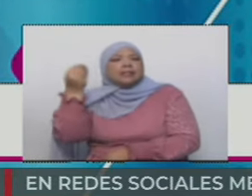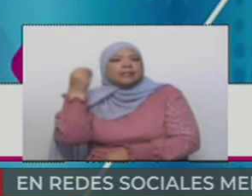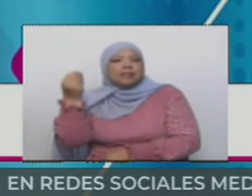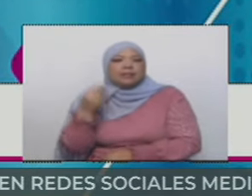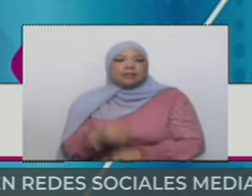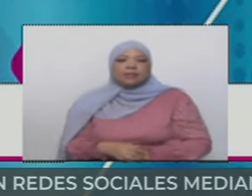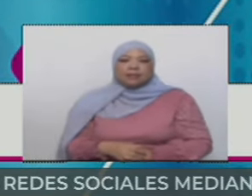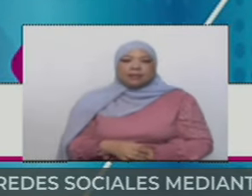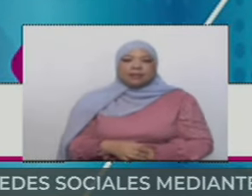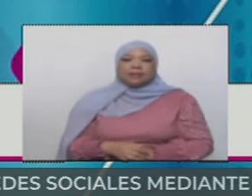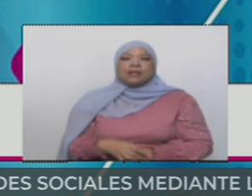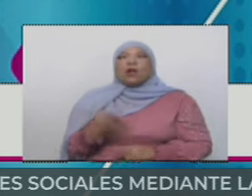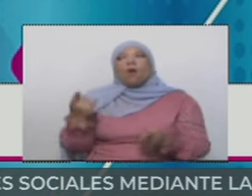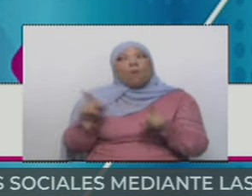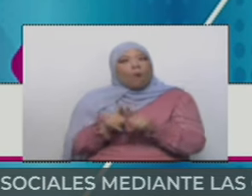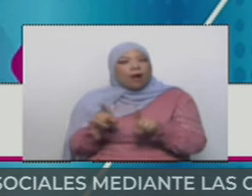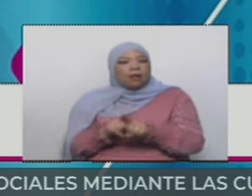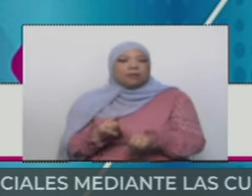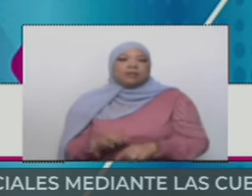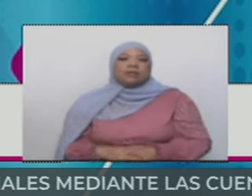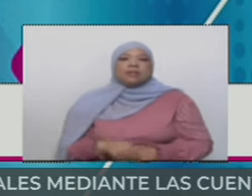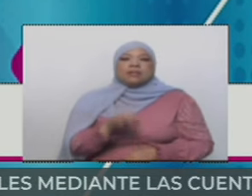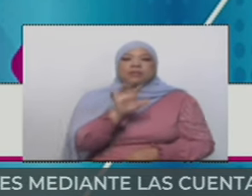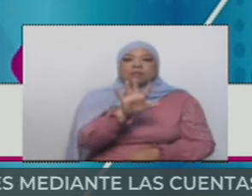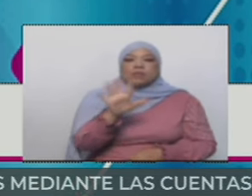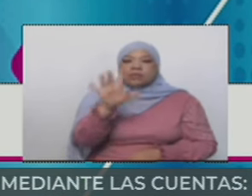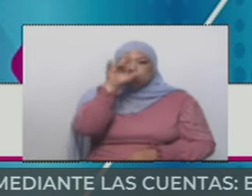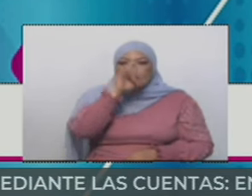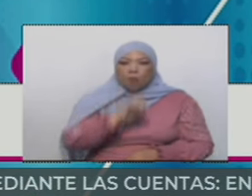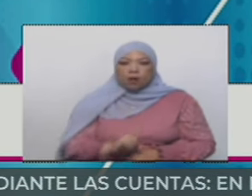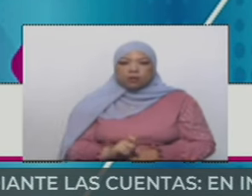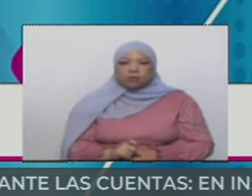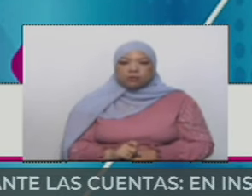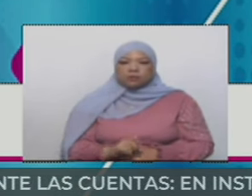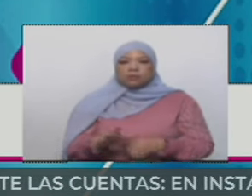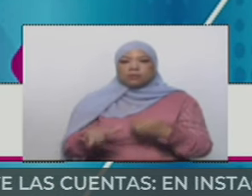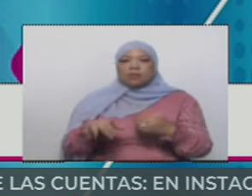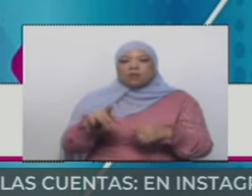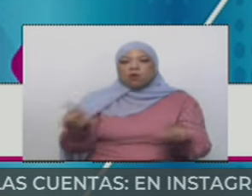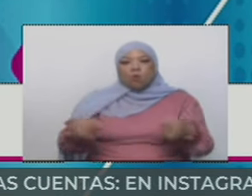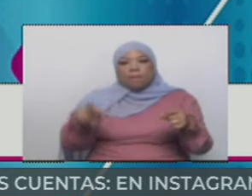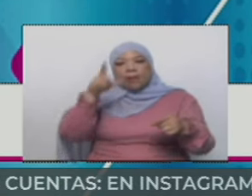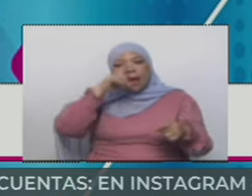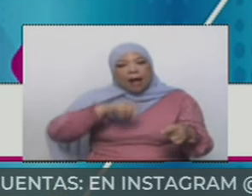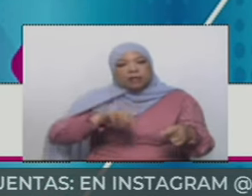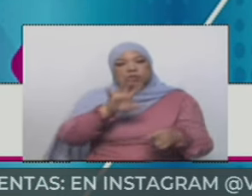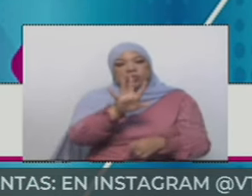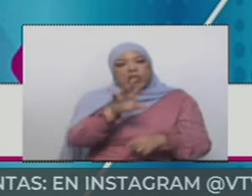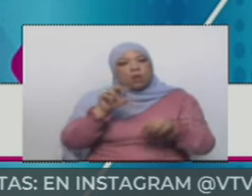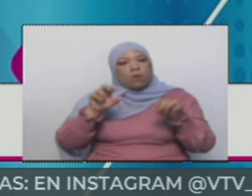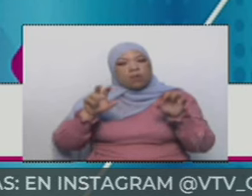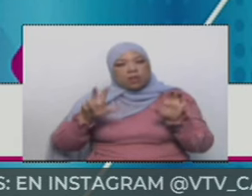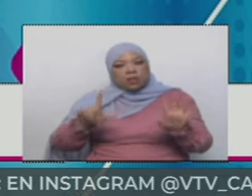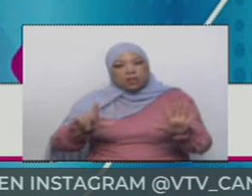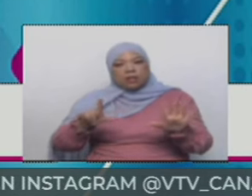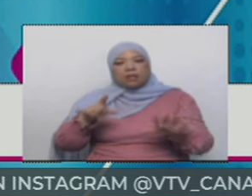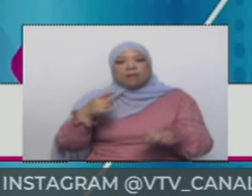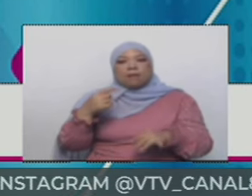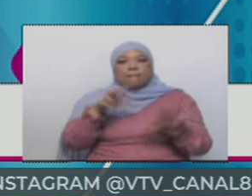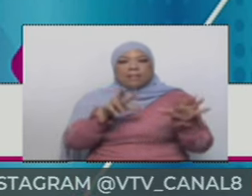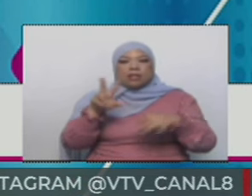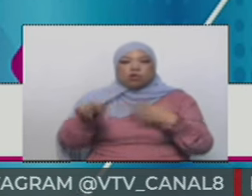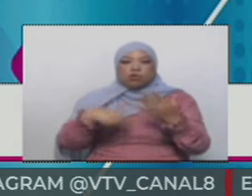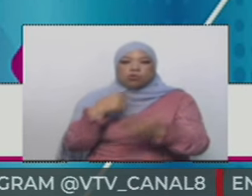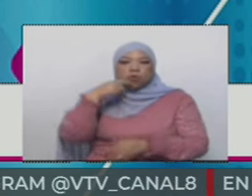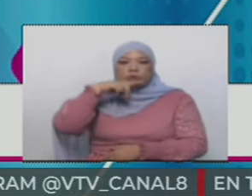Todavía está chamito. Bueno, tengo 55 años, por los 56 años. Ahorita ¿qué es eso? El 28 no es de octubre. Nuestra